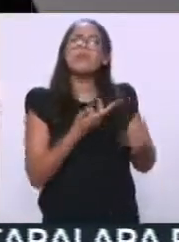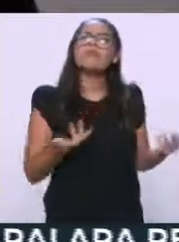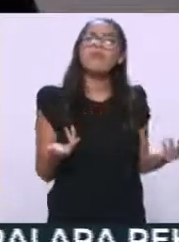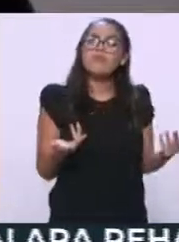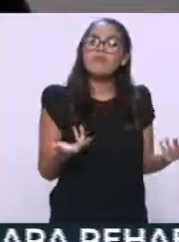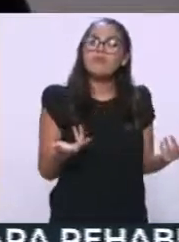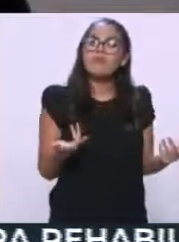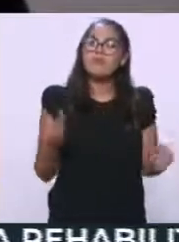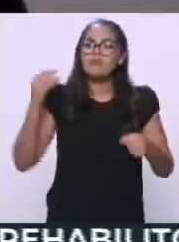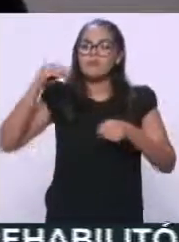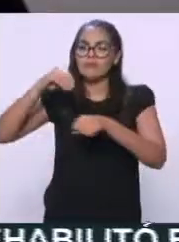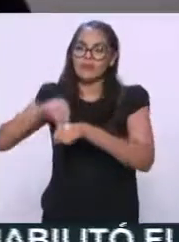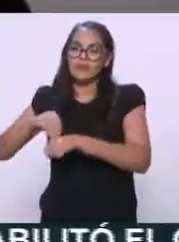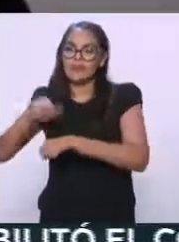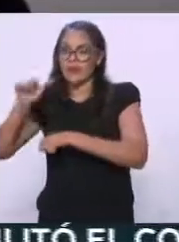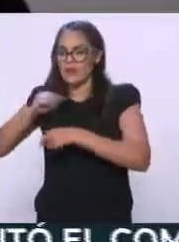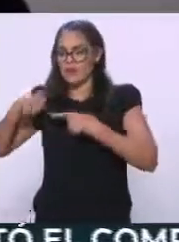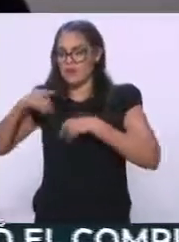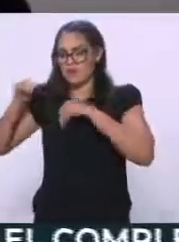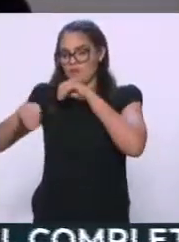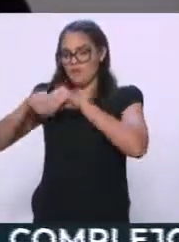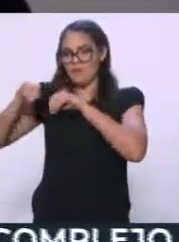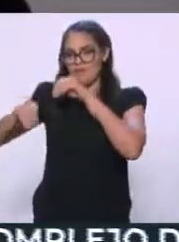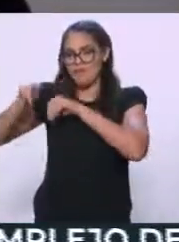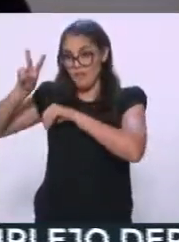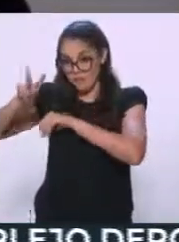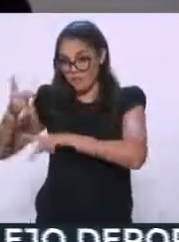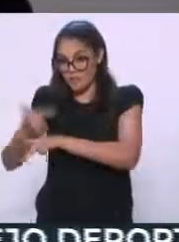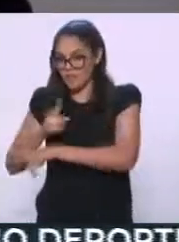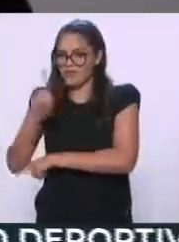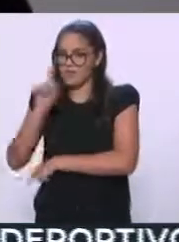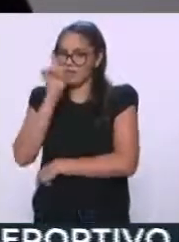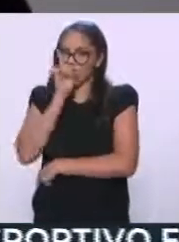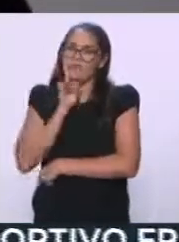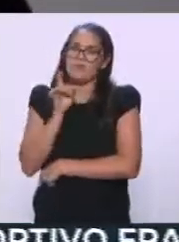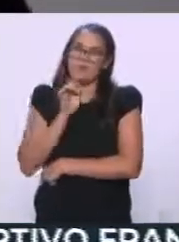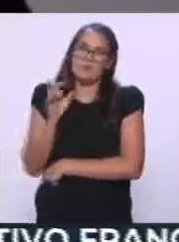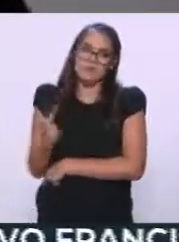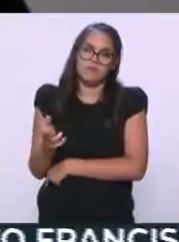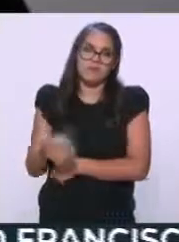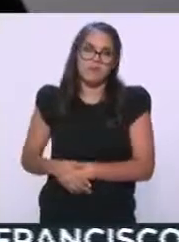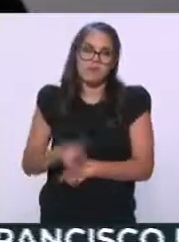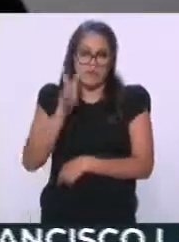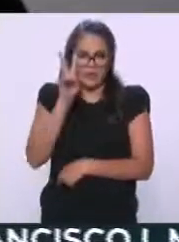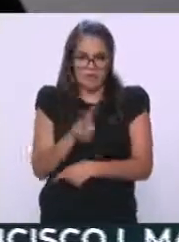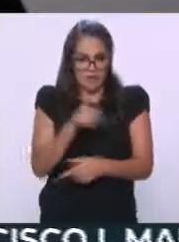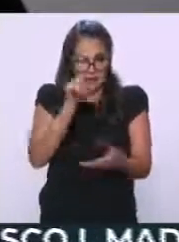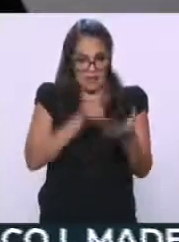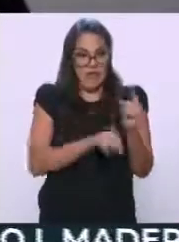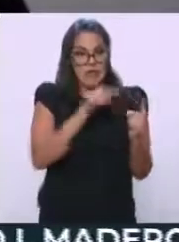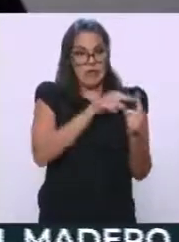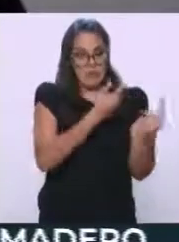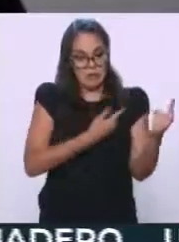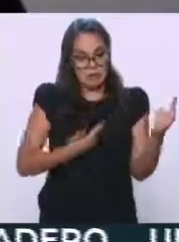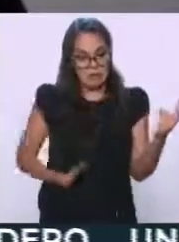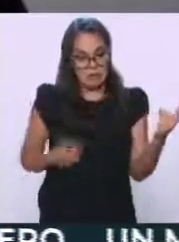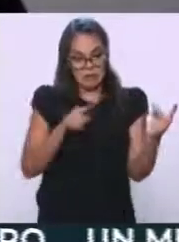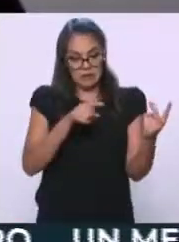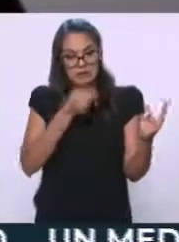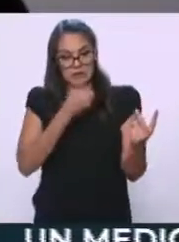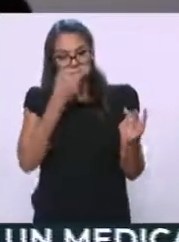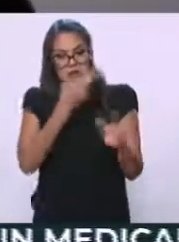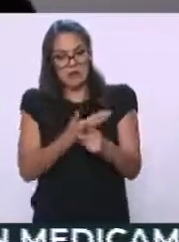aparecer esta versión amplificada por bots, que es totalmente lejana a la realidad. Es decir, solamente el presidente y el secretario saben, y por eso mandaron un video en la tarde